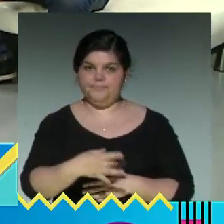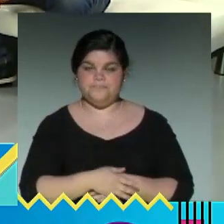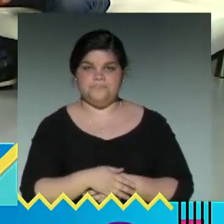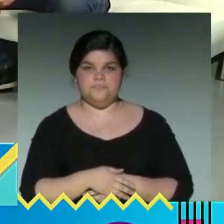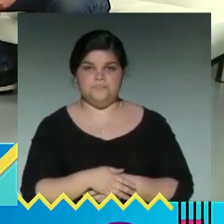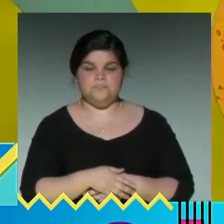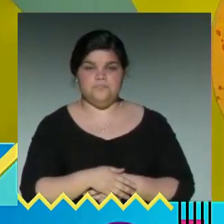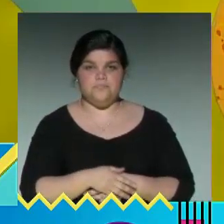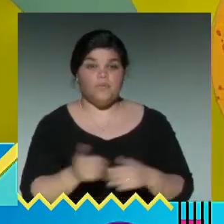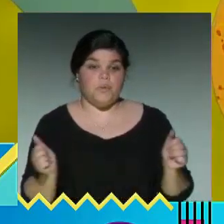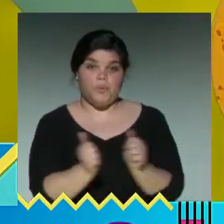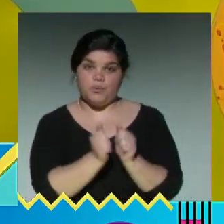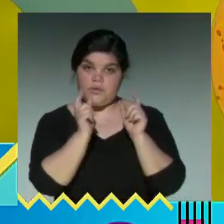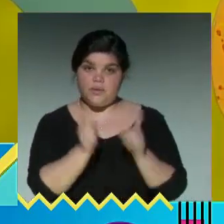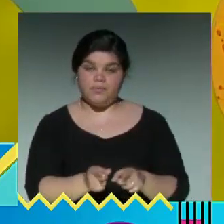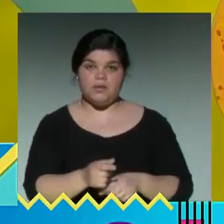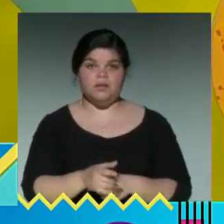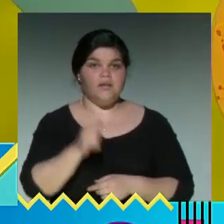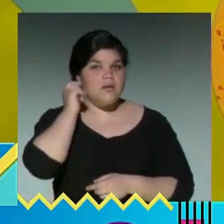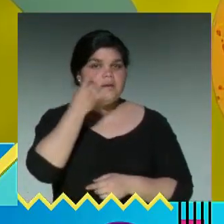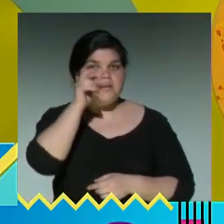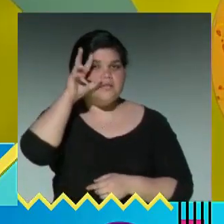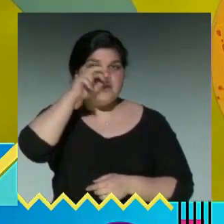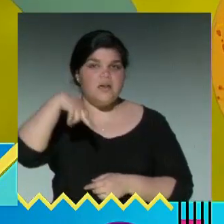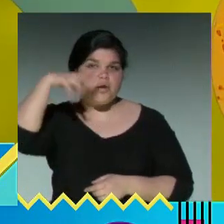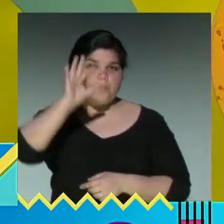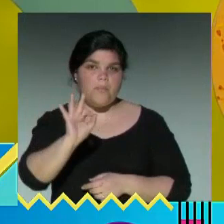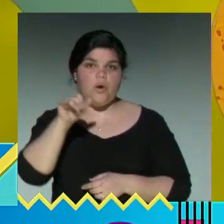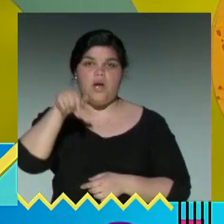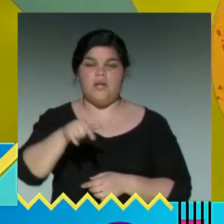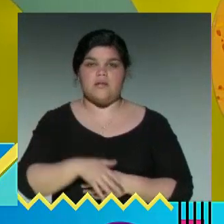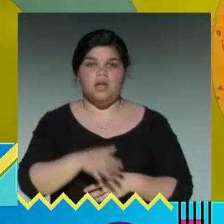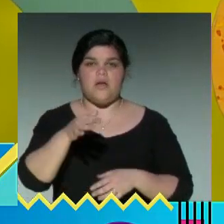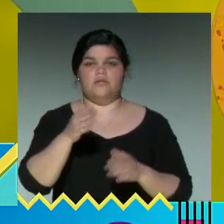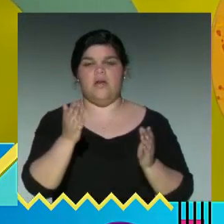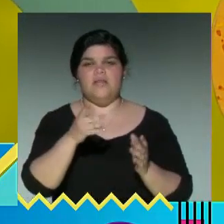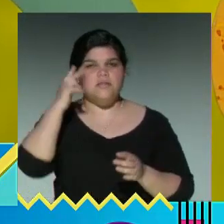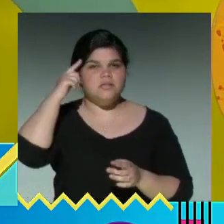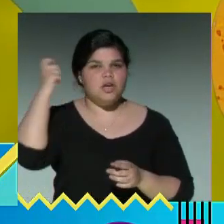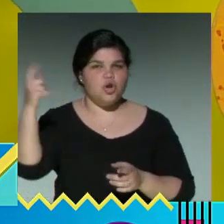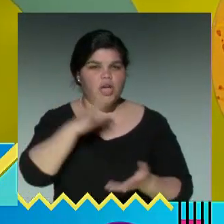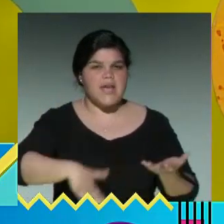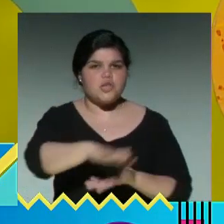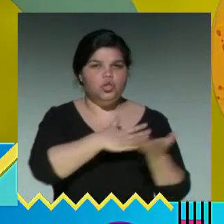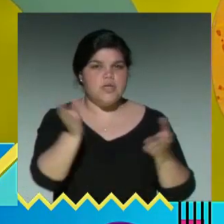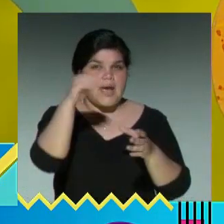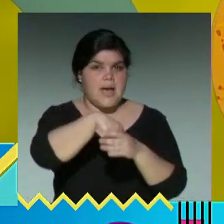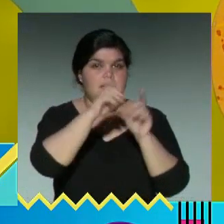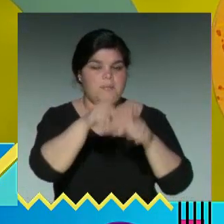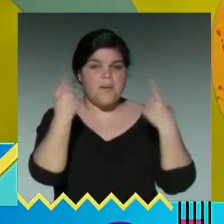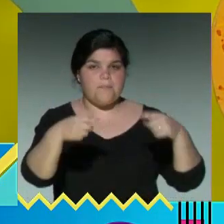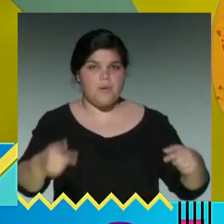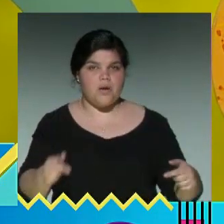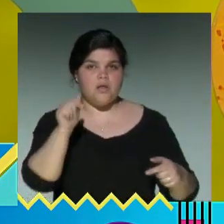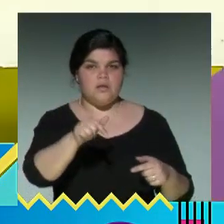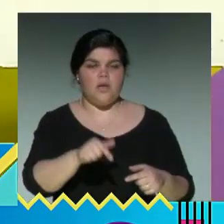con nosotros, completando la mesa, Guillermo Andereg, psicólogo con maestría en Psicología Social y profesor asociado de la Cátedra de